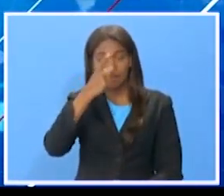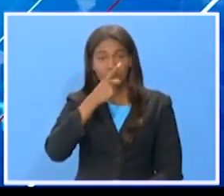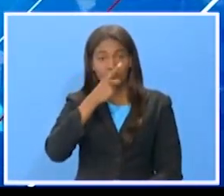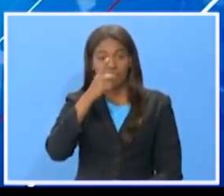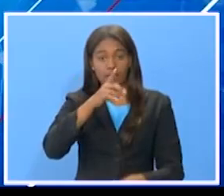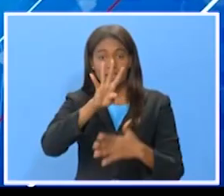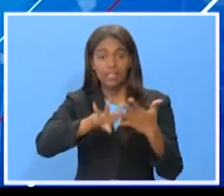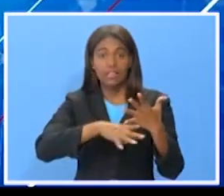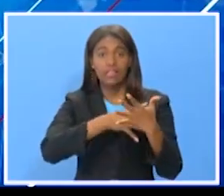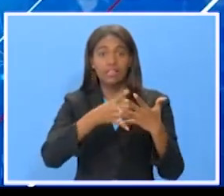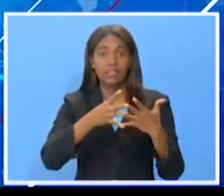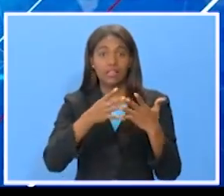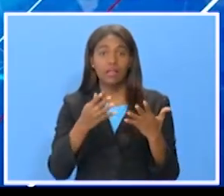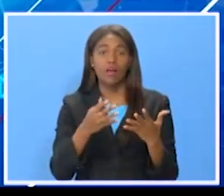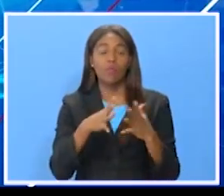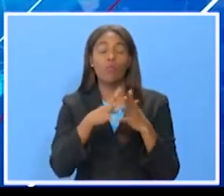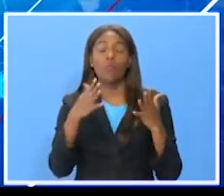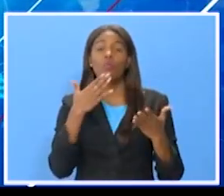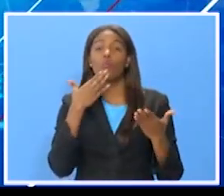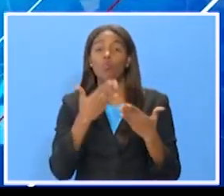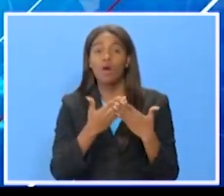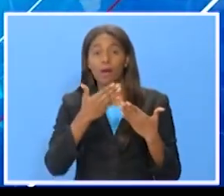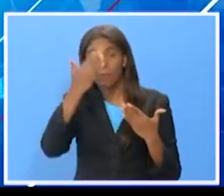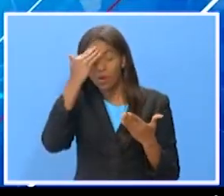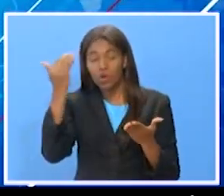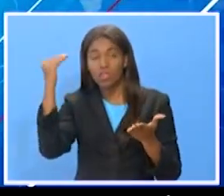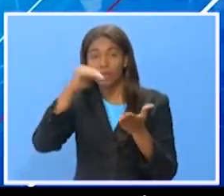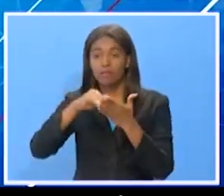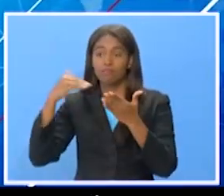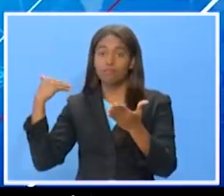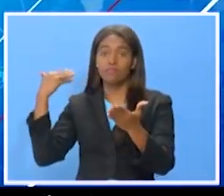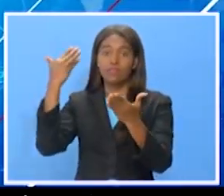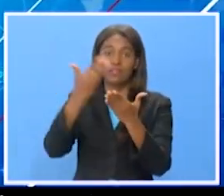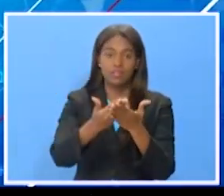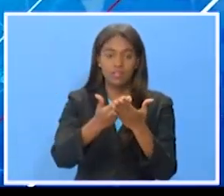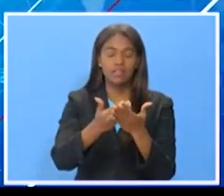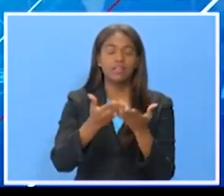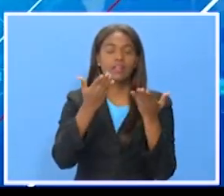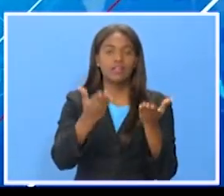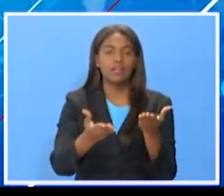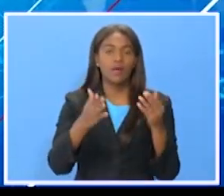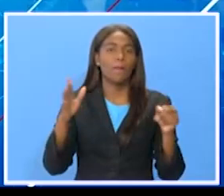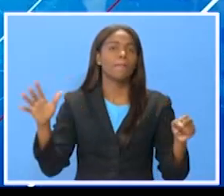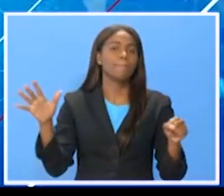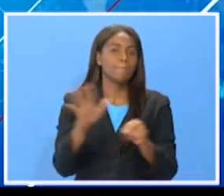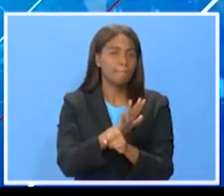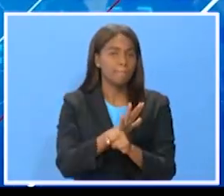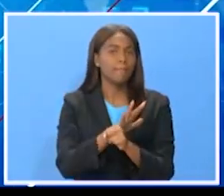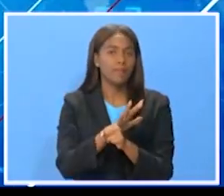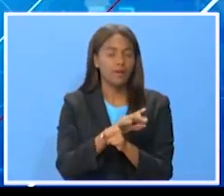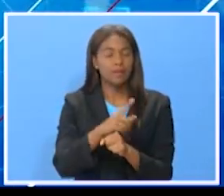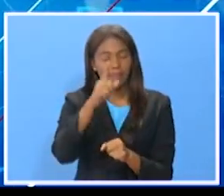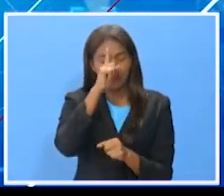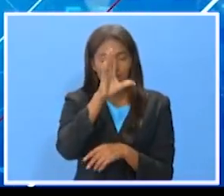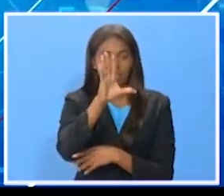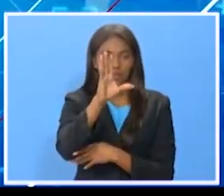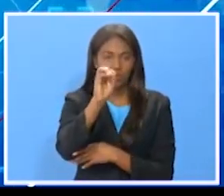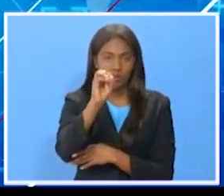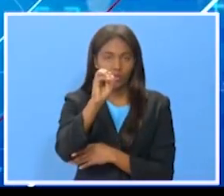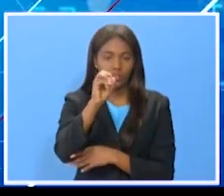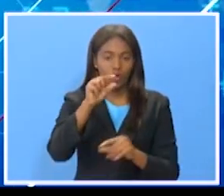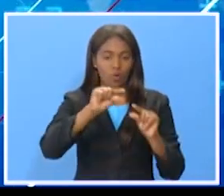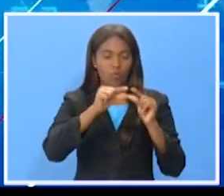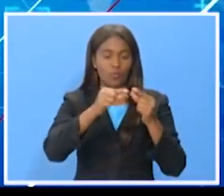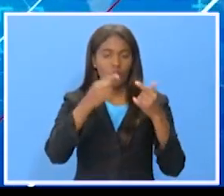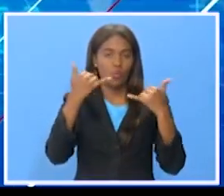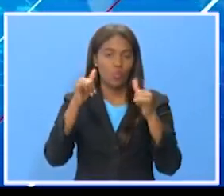calendario muy peculiar porque retorna una vez más el formato completo de 50